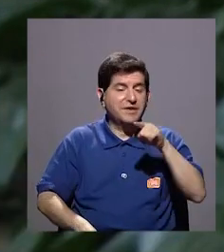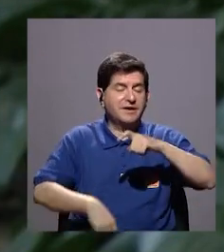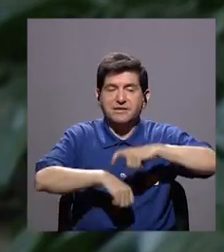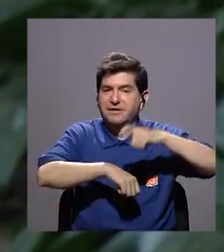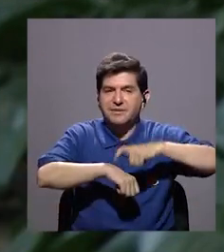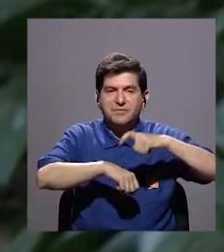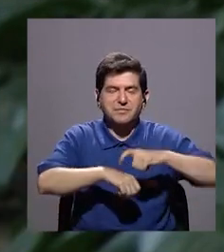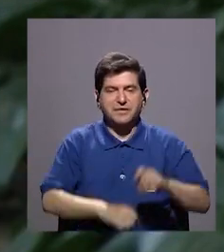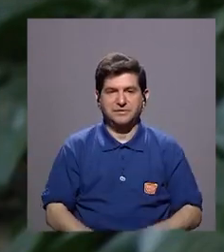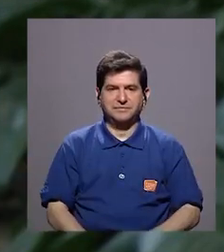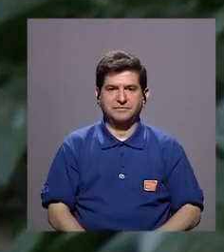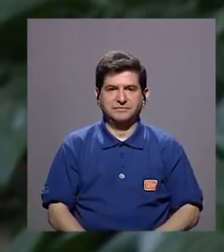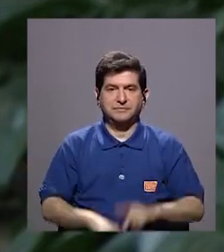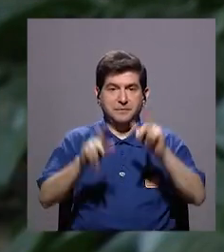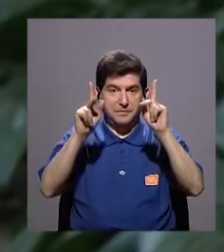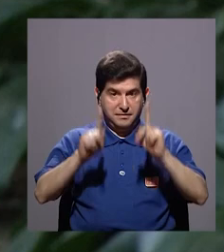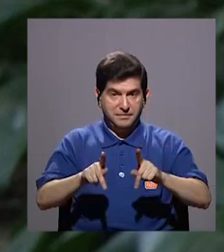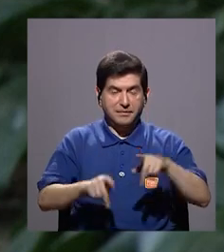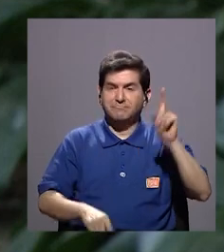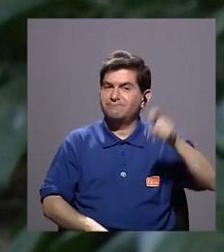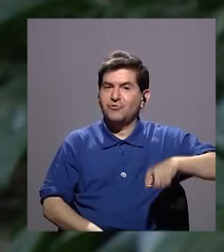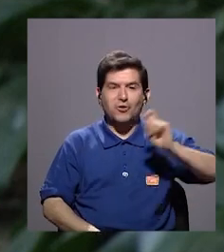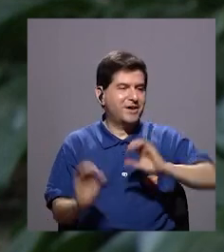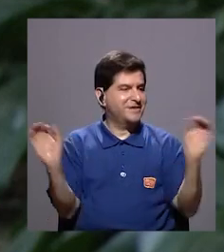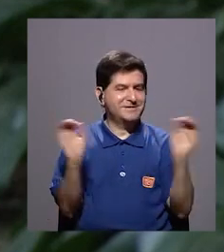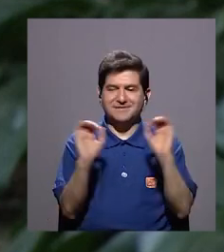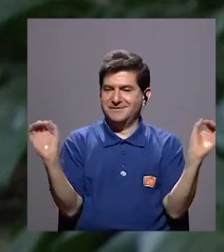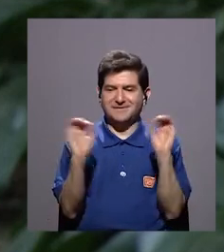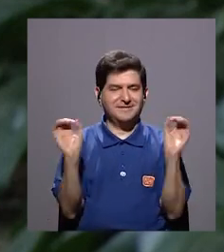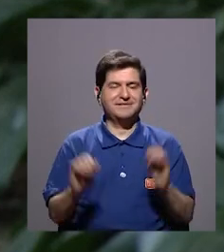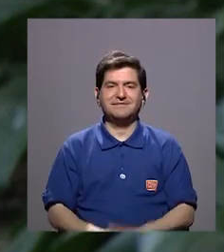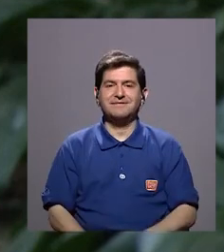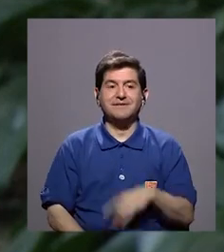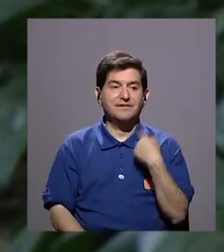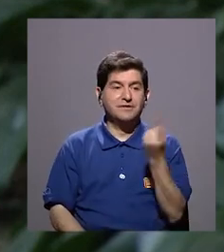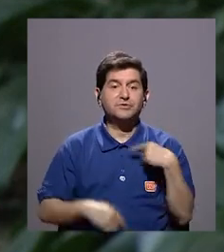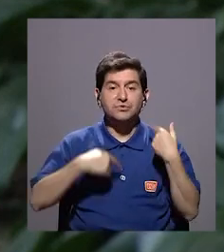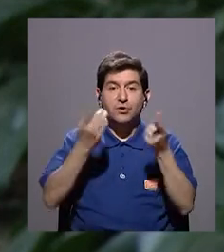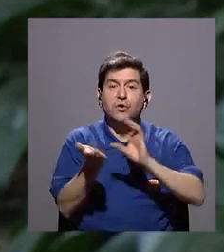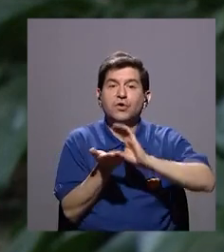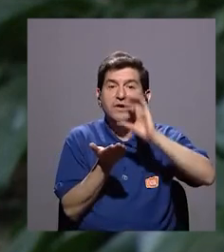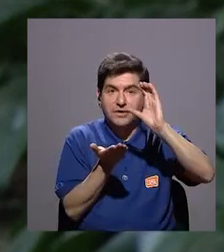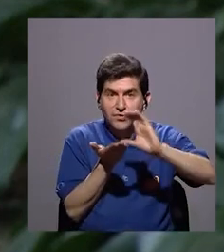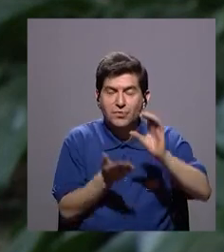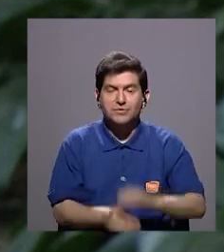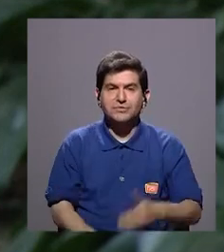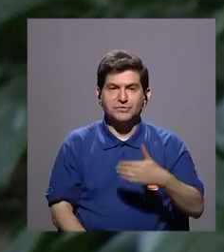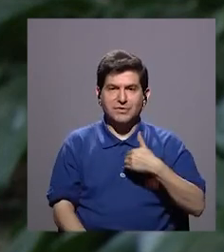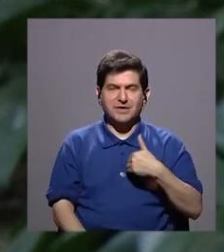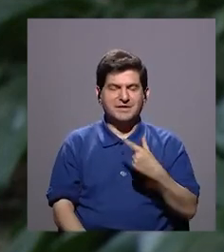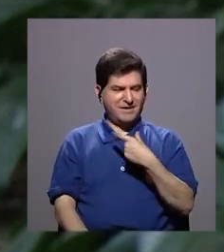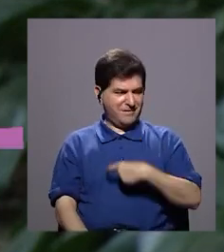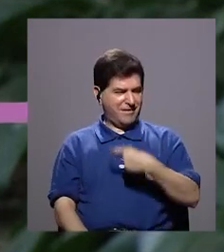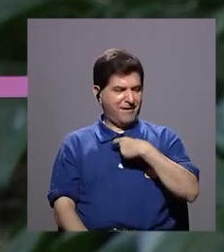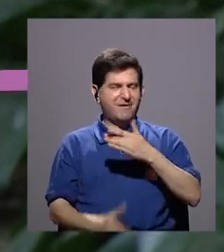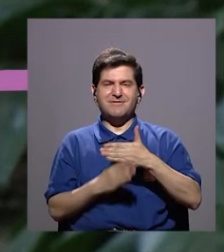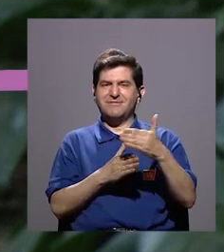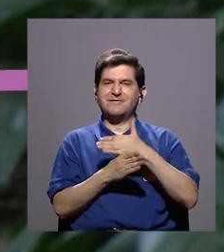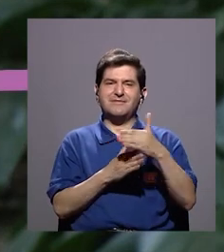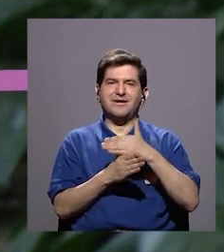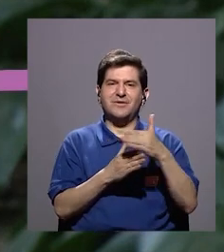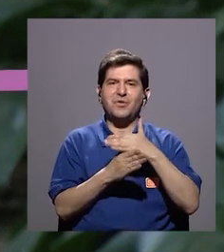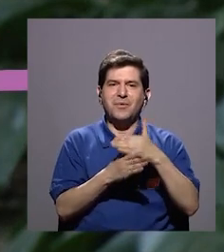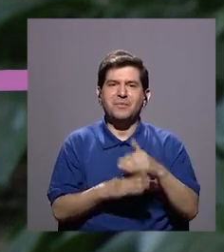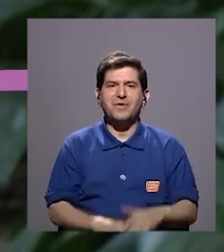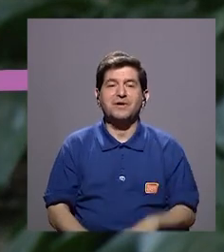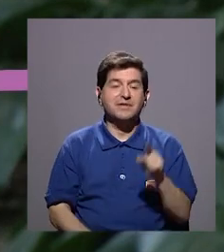en ese momento. La persona realmente no necesita nada, solo necesita haber ido a ese curso y tener las ganas de